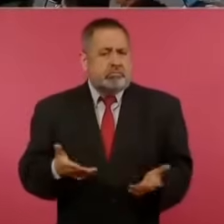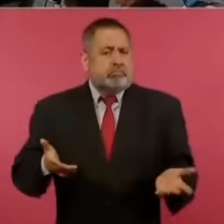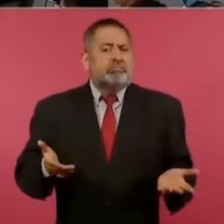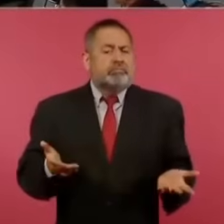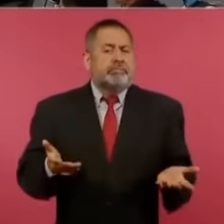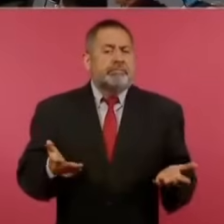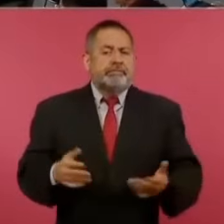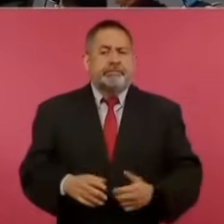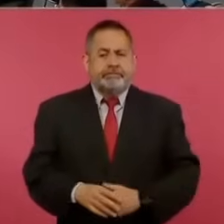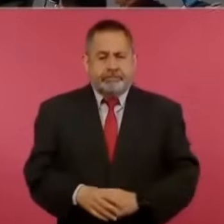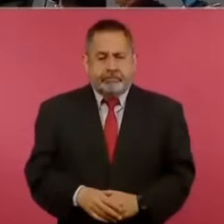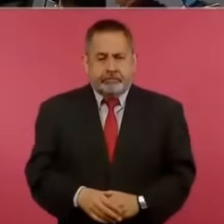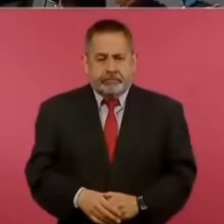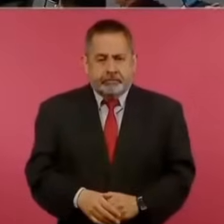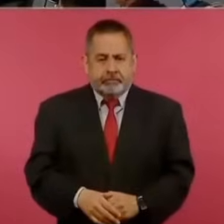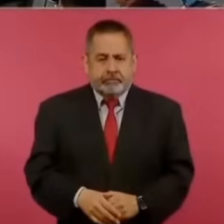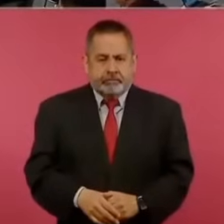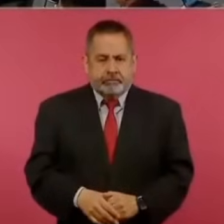en